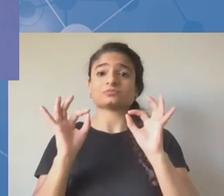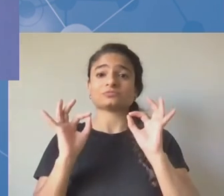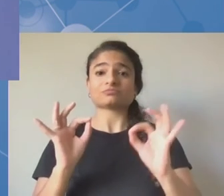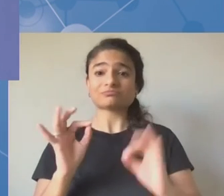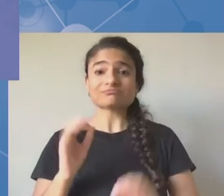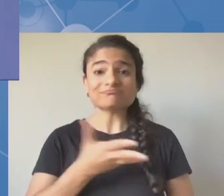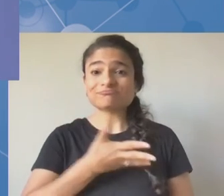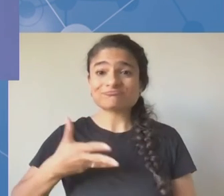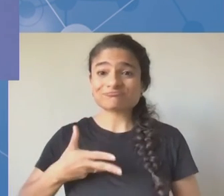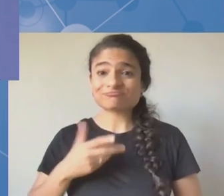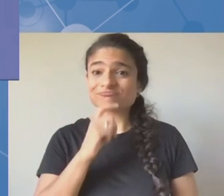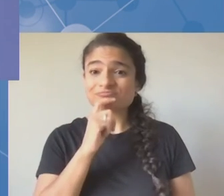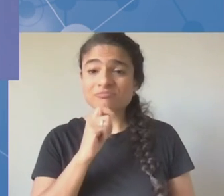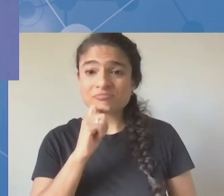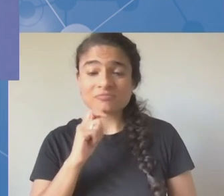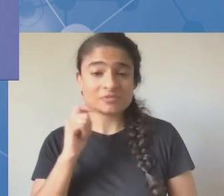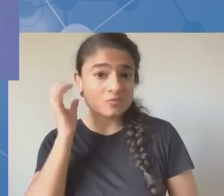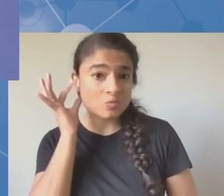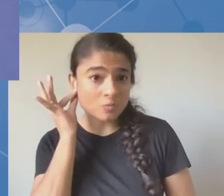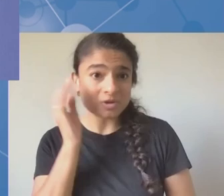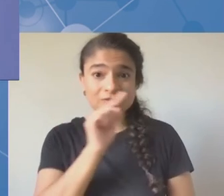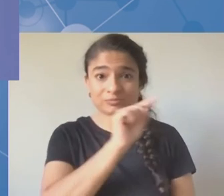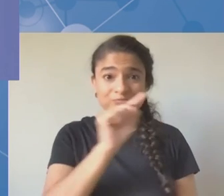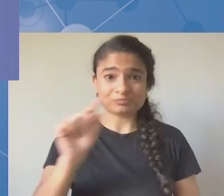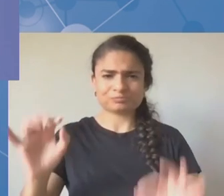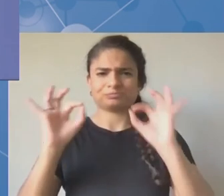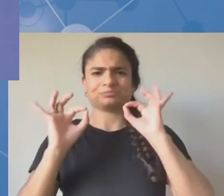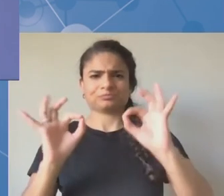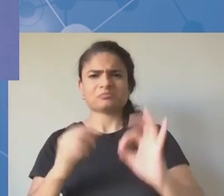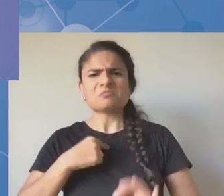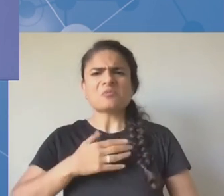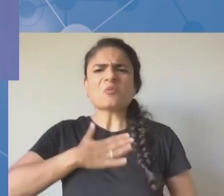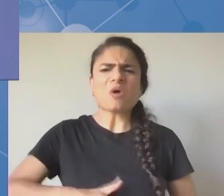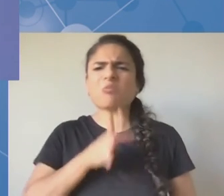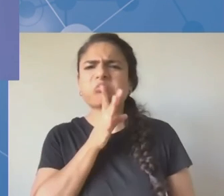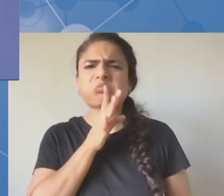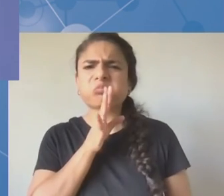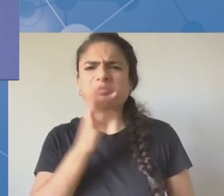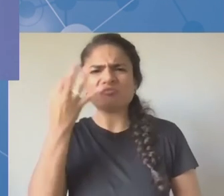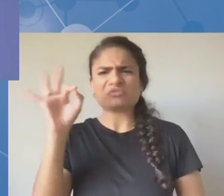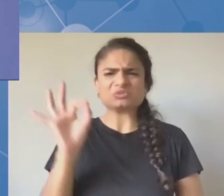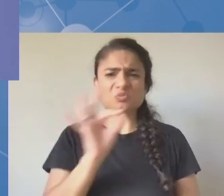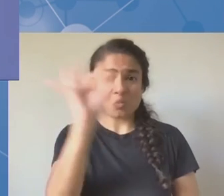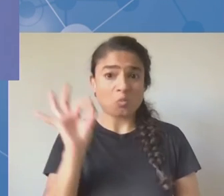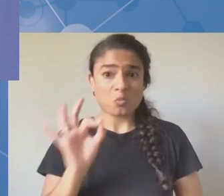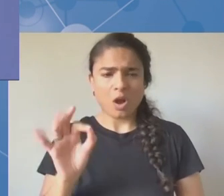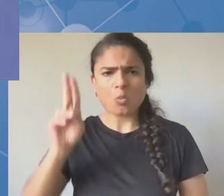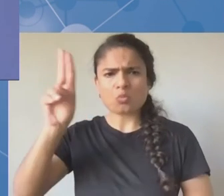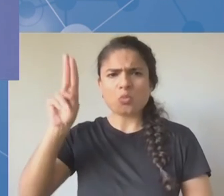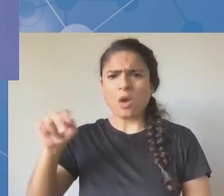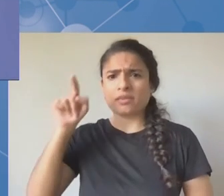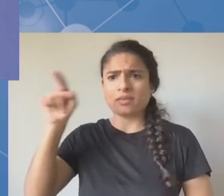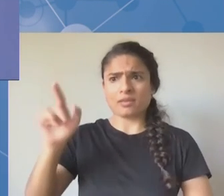porque la ONU no es solamente francés, no es solamente inglés. Parece que en Internet el inglés